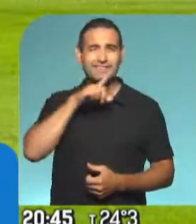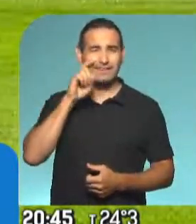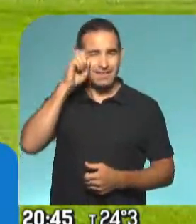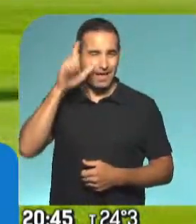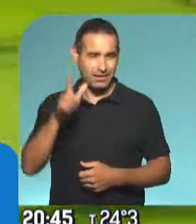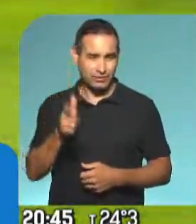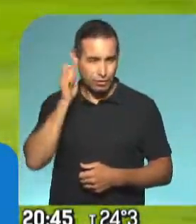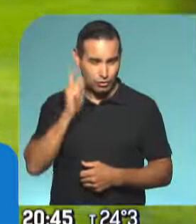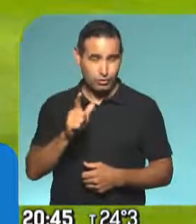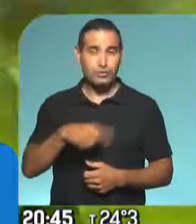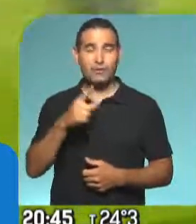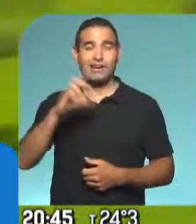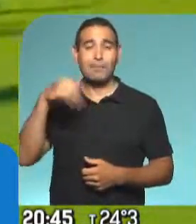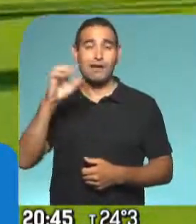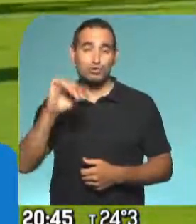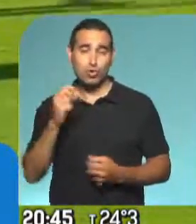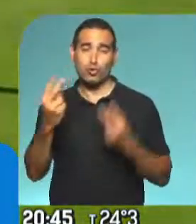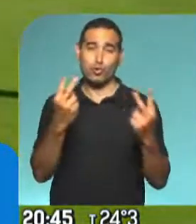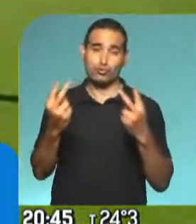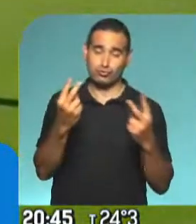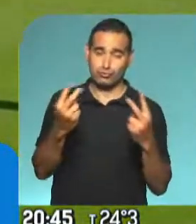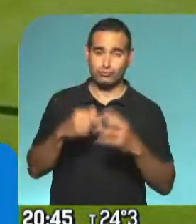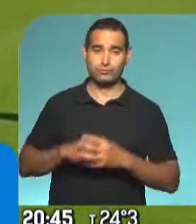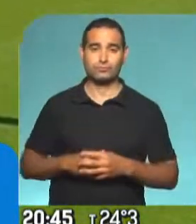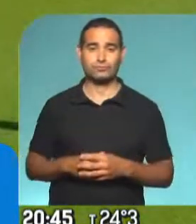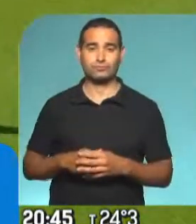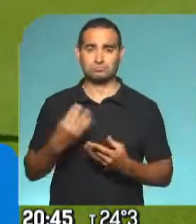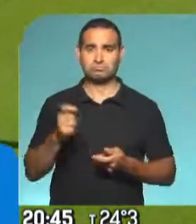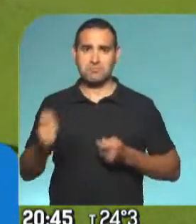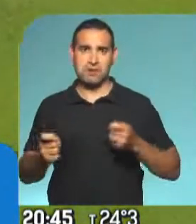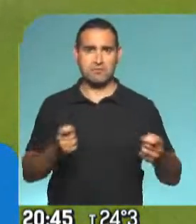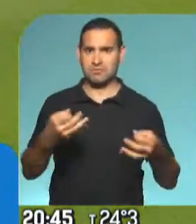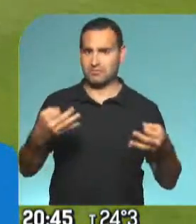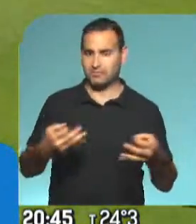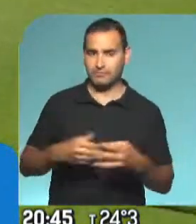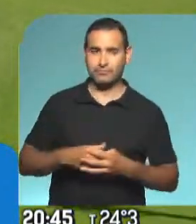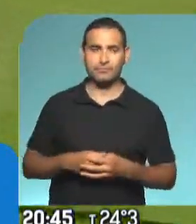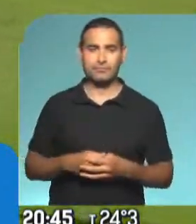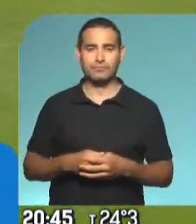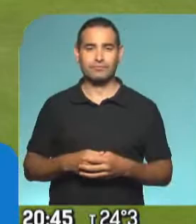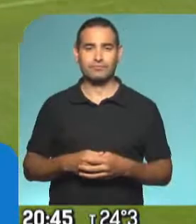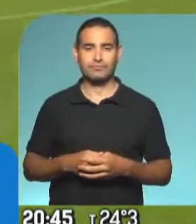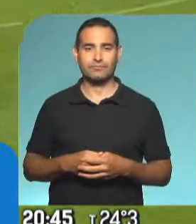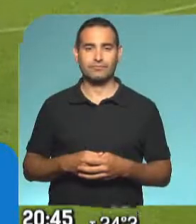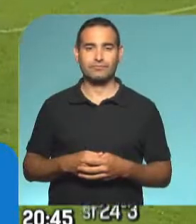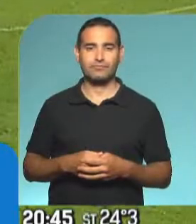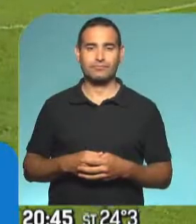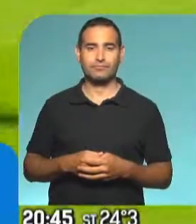Después Camacho puso el 2-2 en una linda combinación. Merentiel fue la figura de la